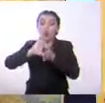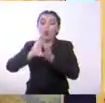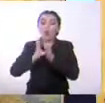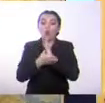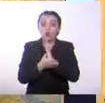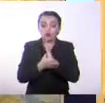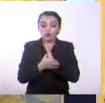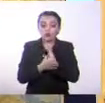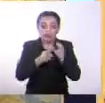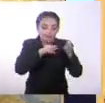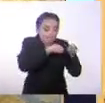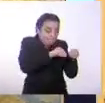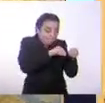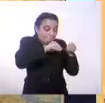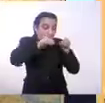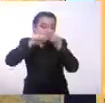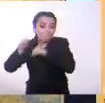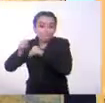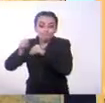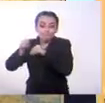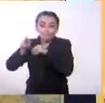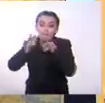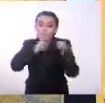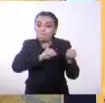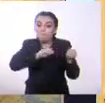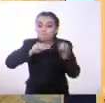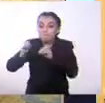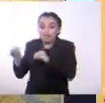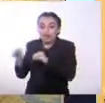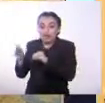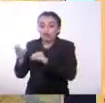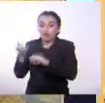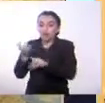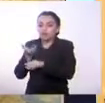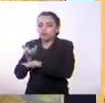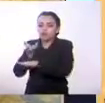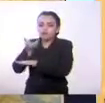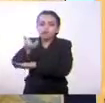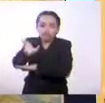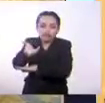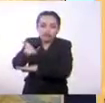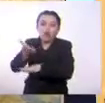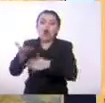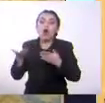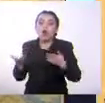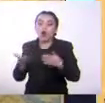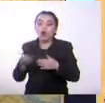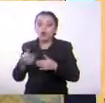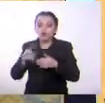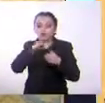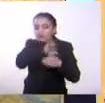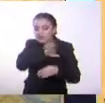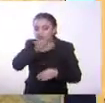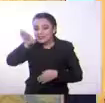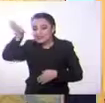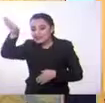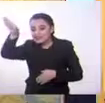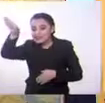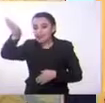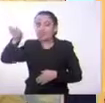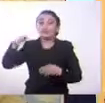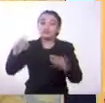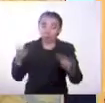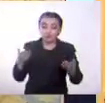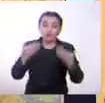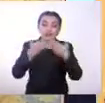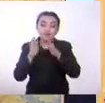migración se pone en evidencia o se marca mucho más, porque nos ponemos en un contacto muchísimo más directo con